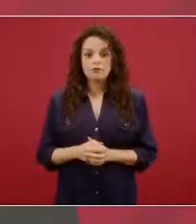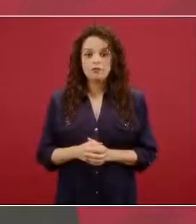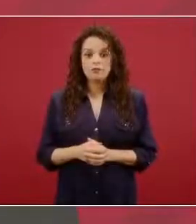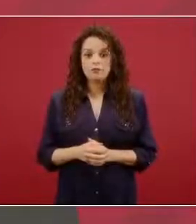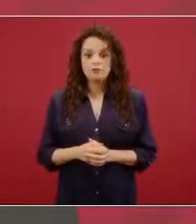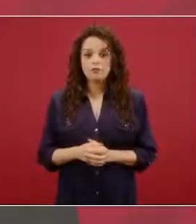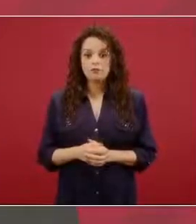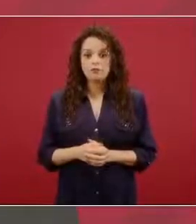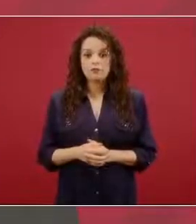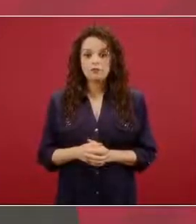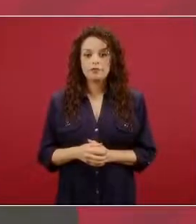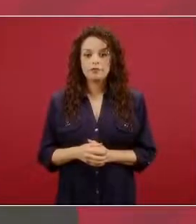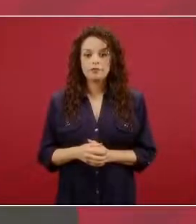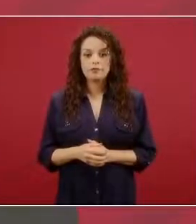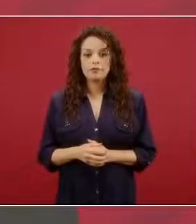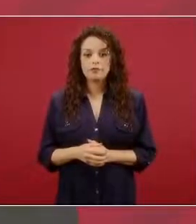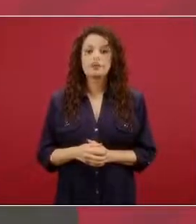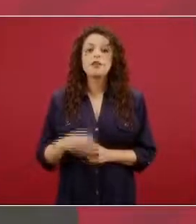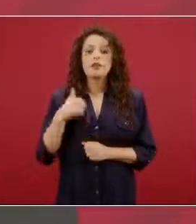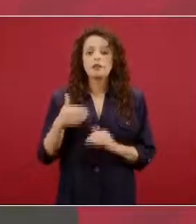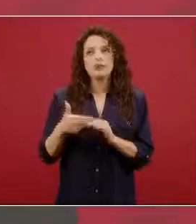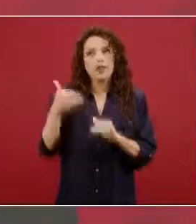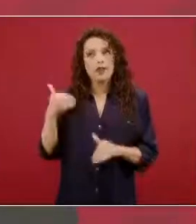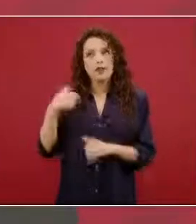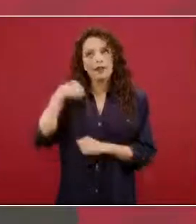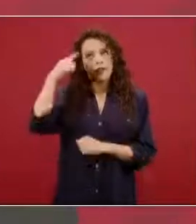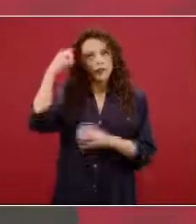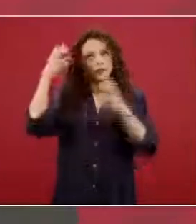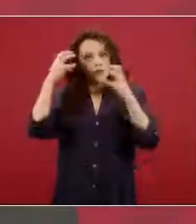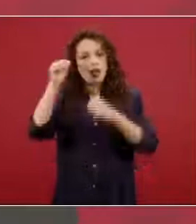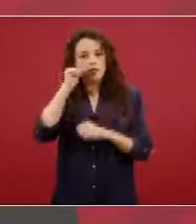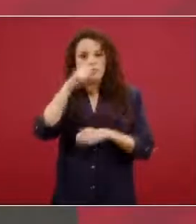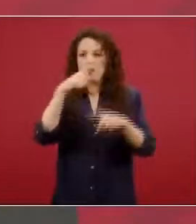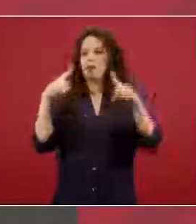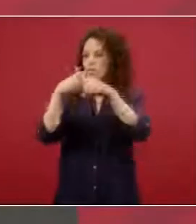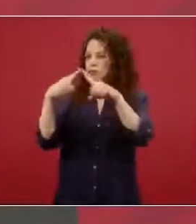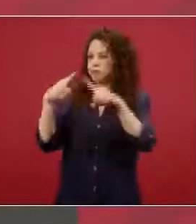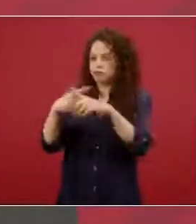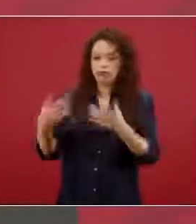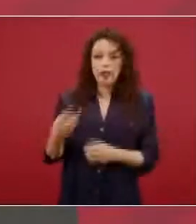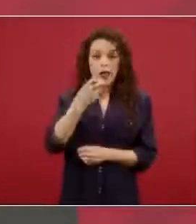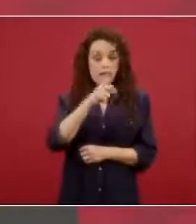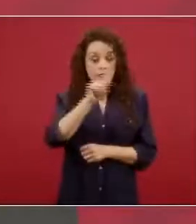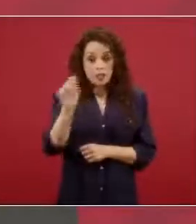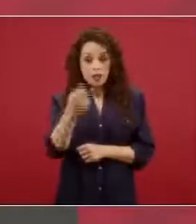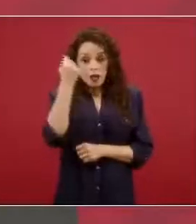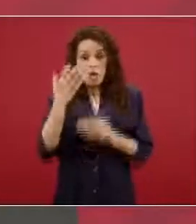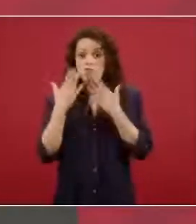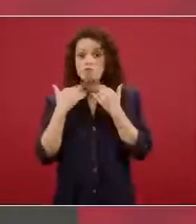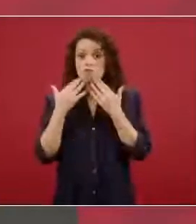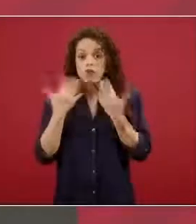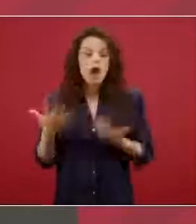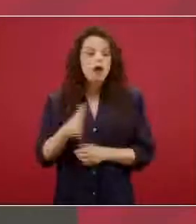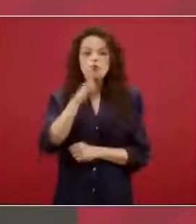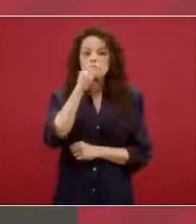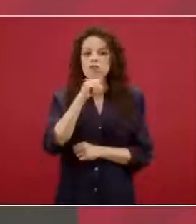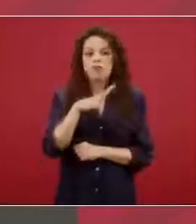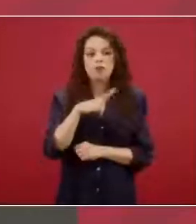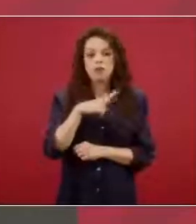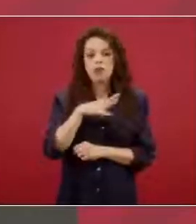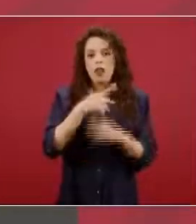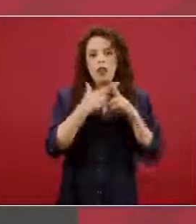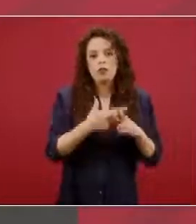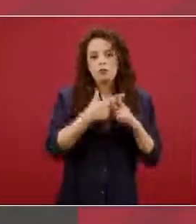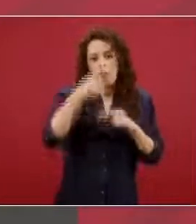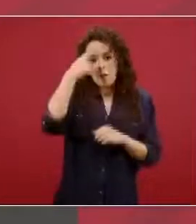la distorsión que se le va a dar a esto. Si no existe esa tecnología, no se puede tener la capacidad. Cuando existe la tecnología,